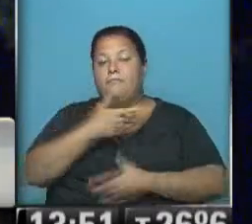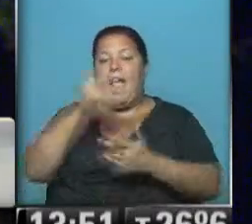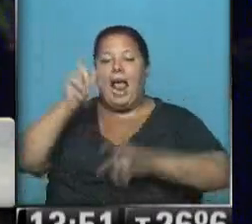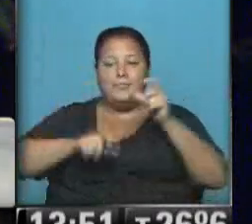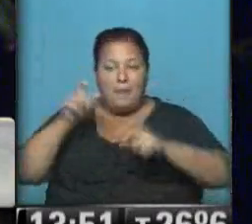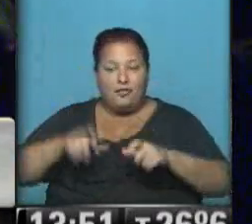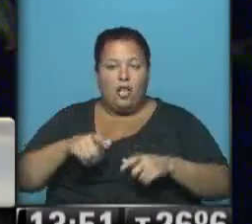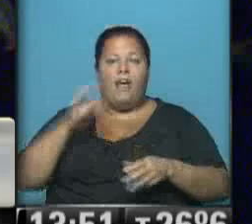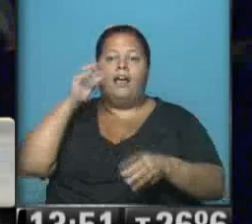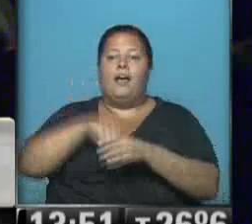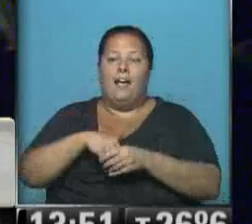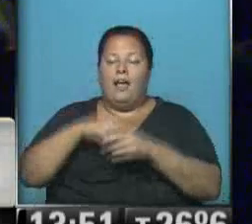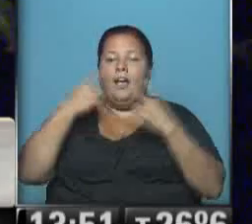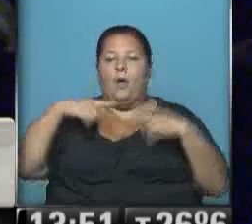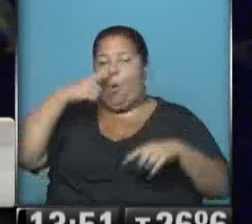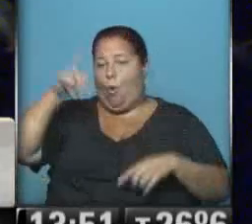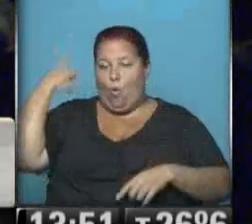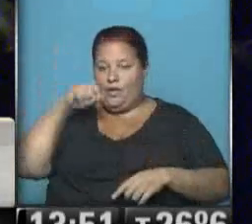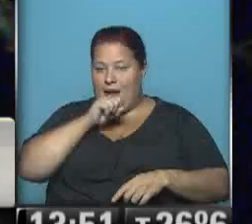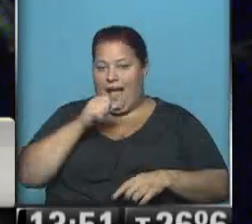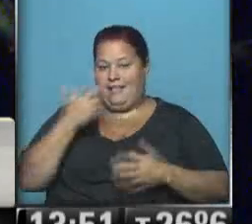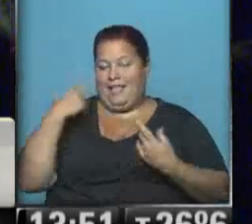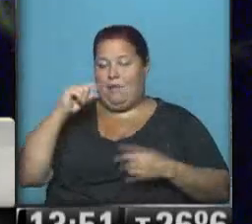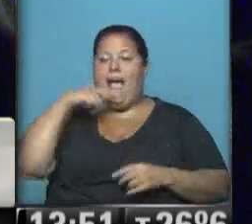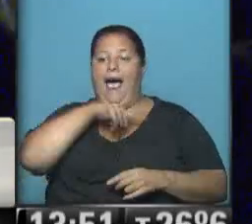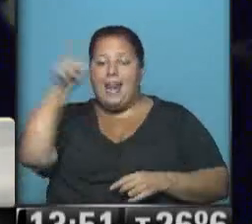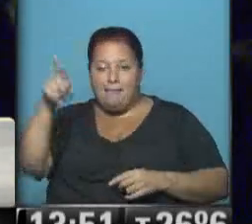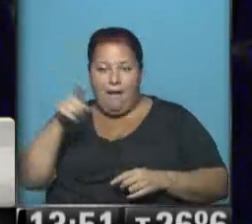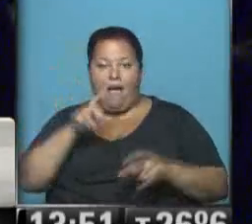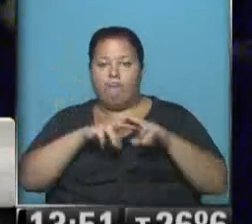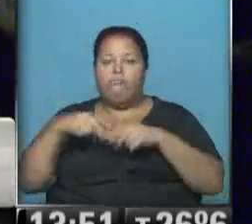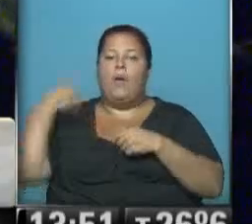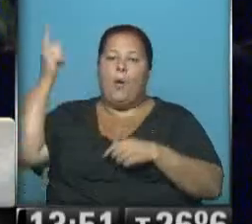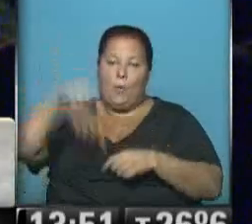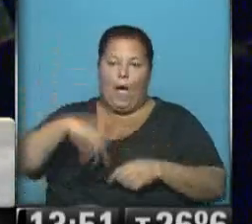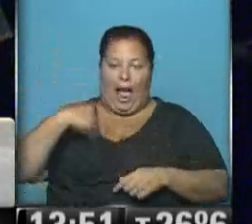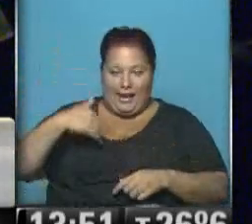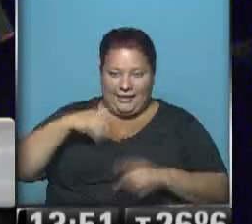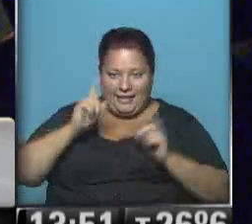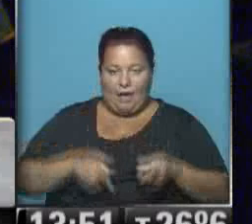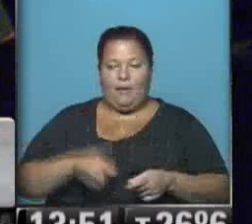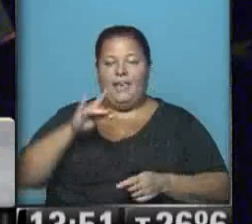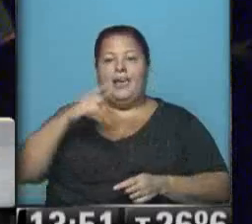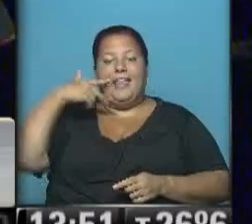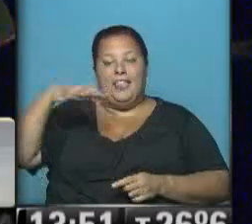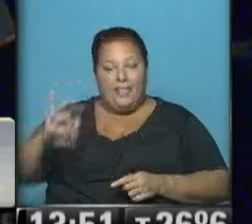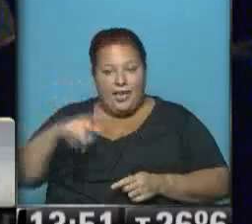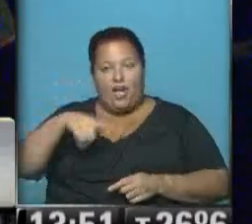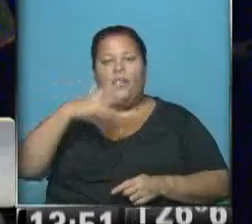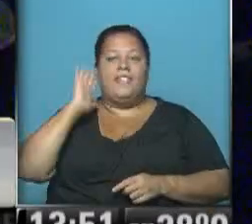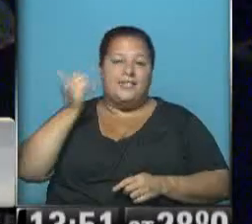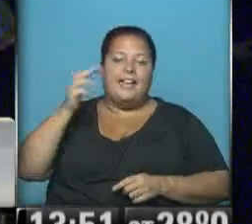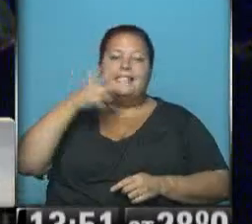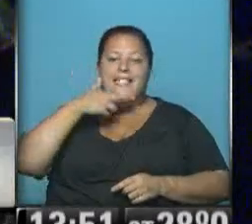las piezas incluidas en su último material, recientemente editado en Alemania, que llegará muy pronto a nuestro país. Dino Saluzzi entonces 16, 17